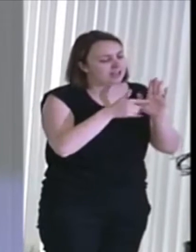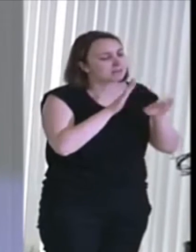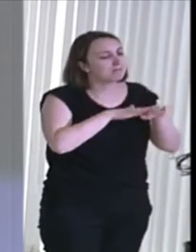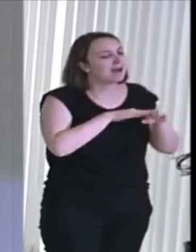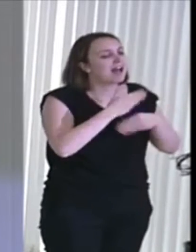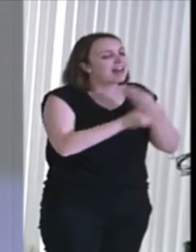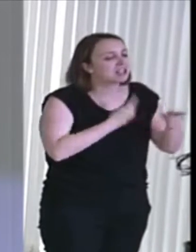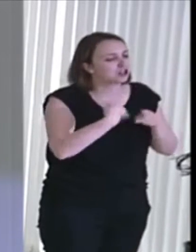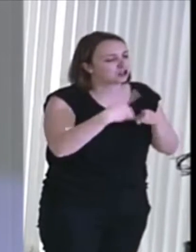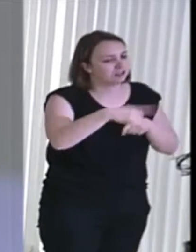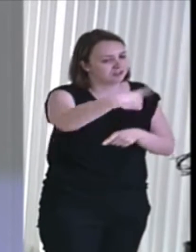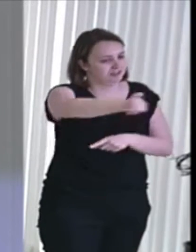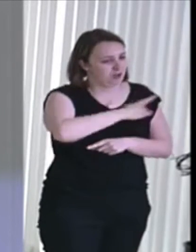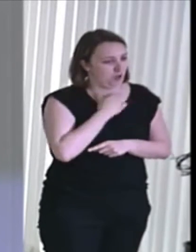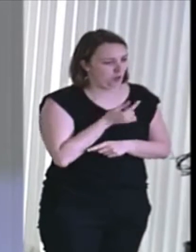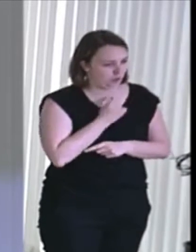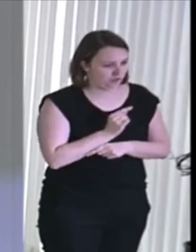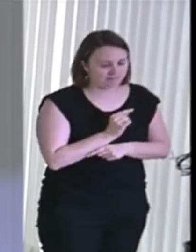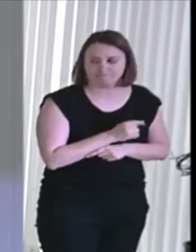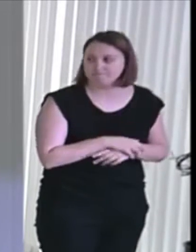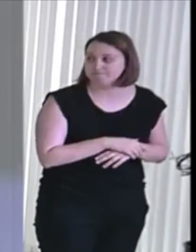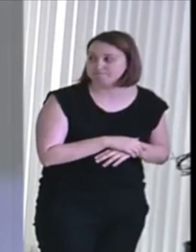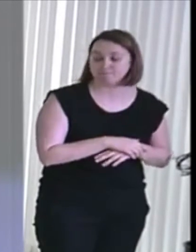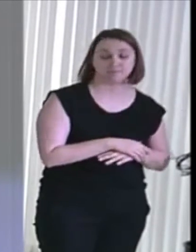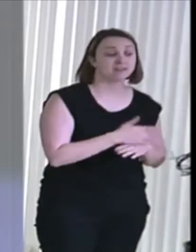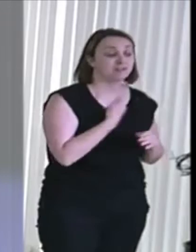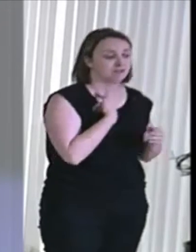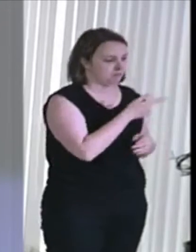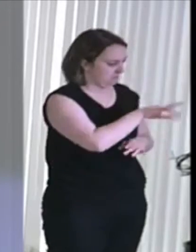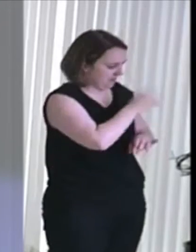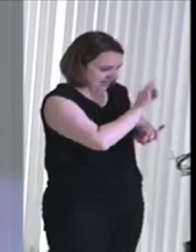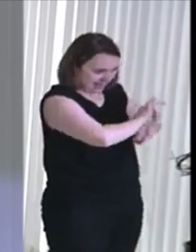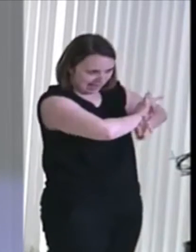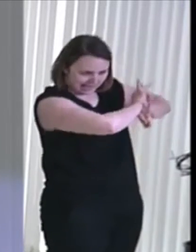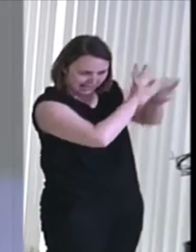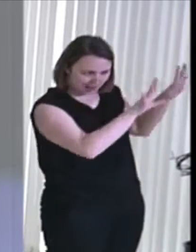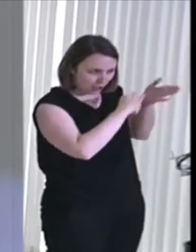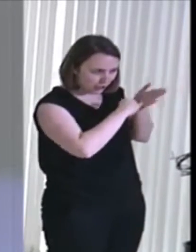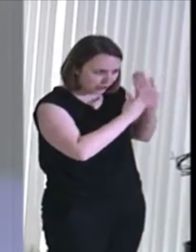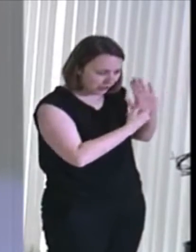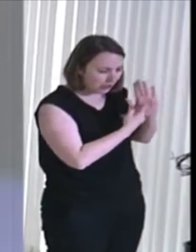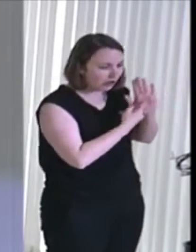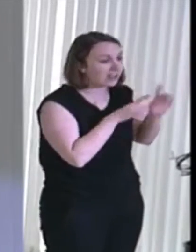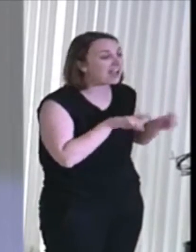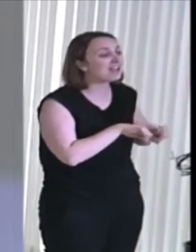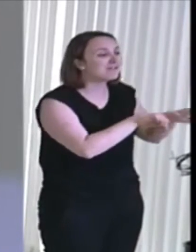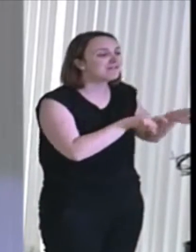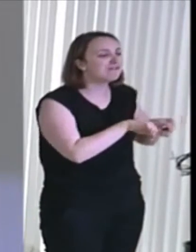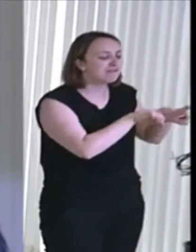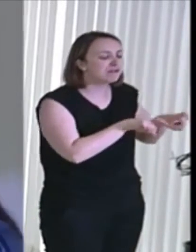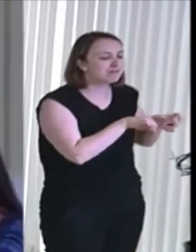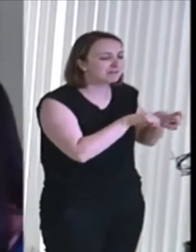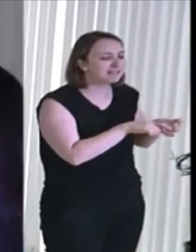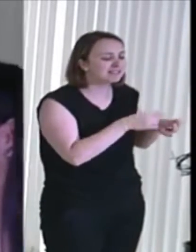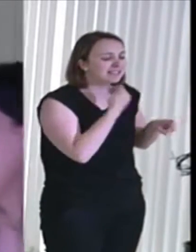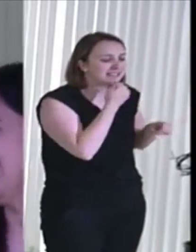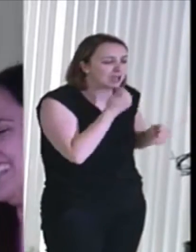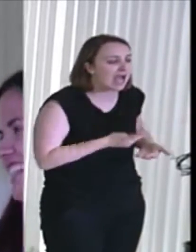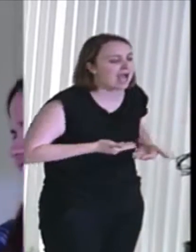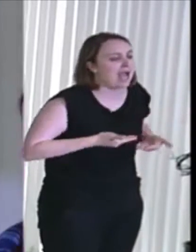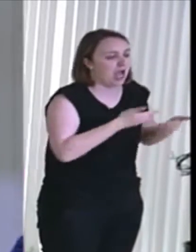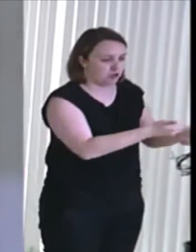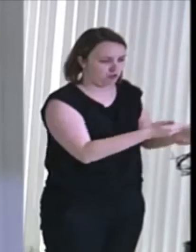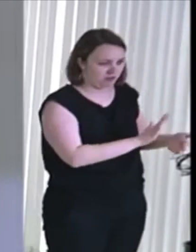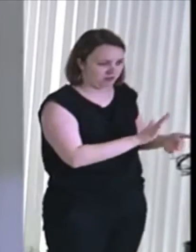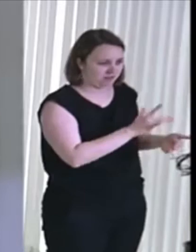cosas que te gustan. Bueno, yo creo que ha quedado bien claro que la tecnología y la informática es una ayuda, no